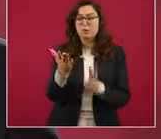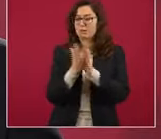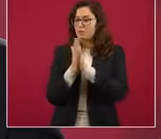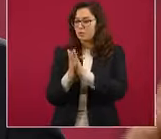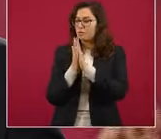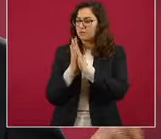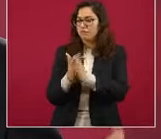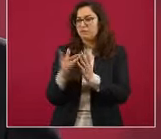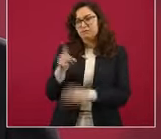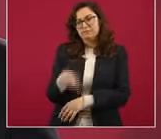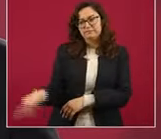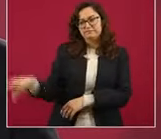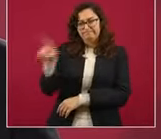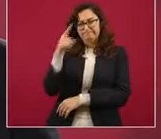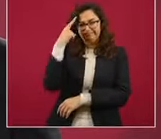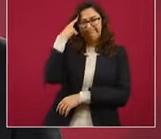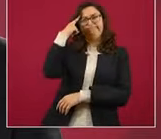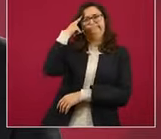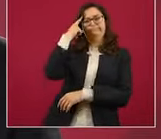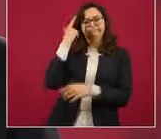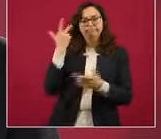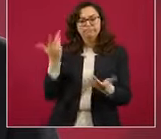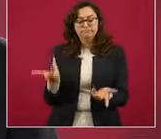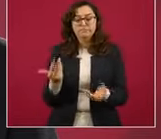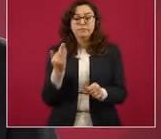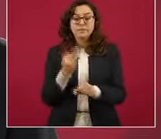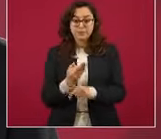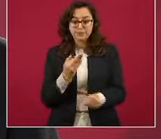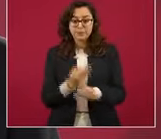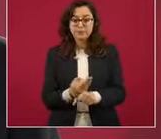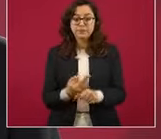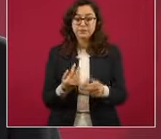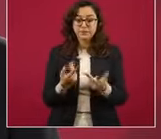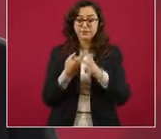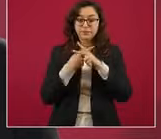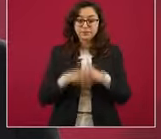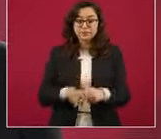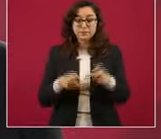se está llevando a cabo este plan para que